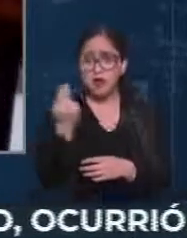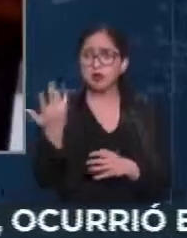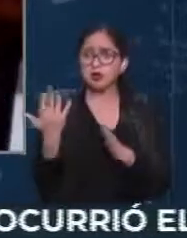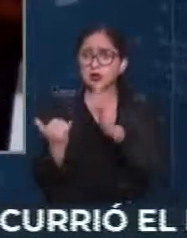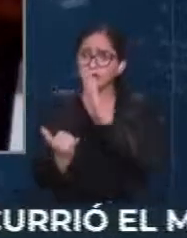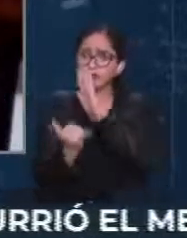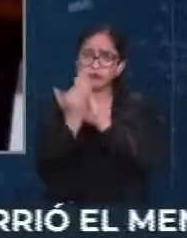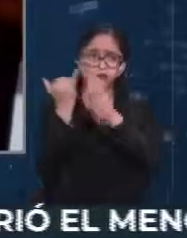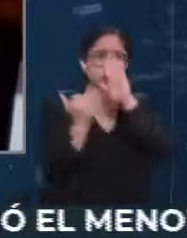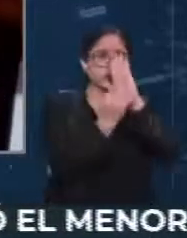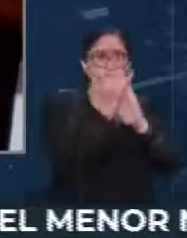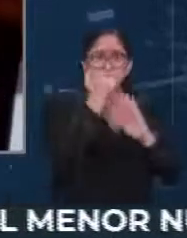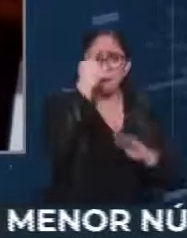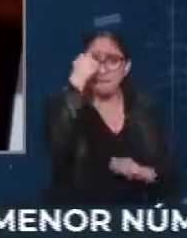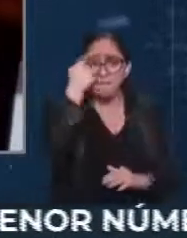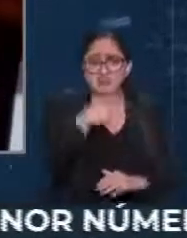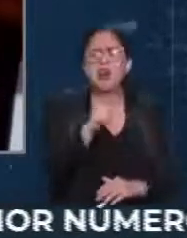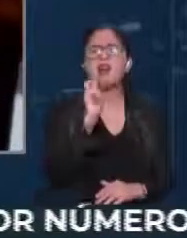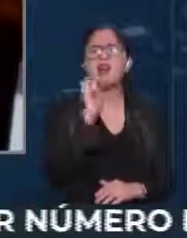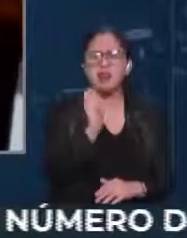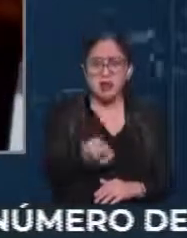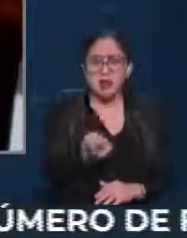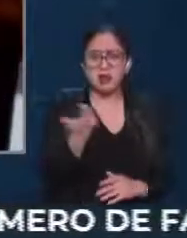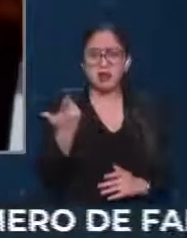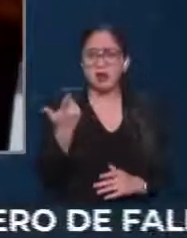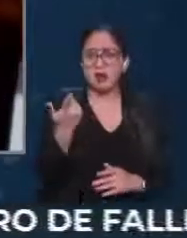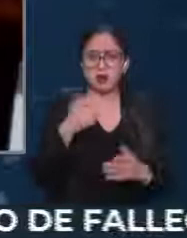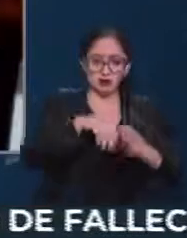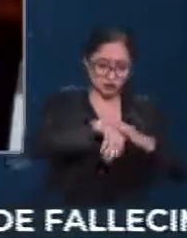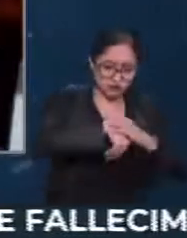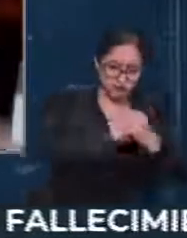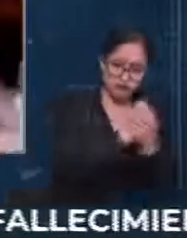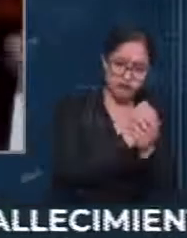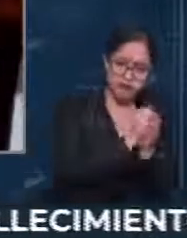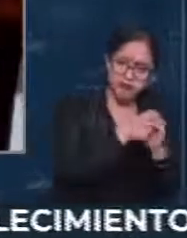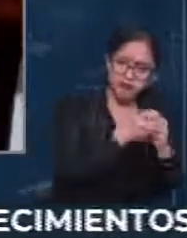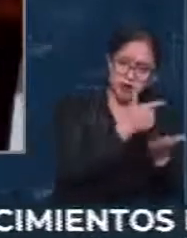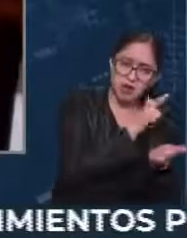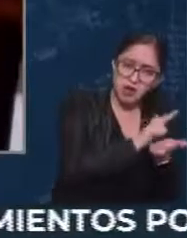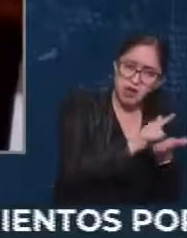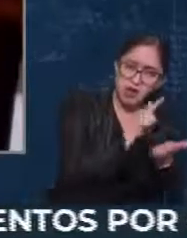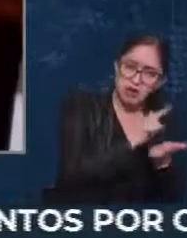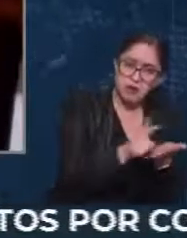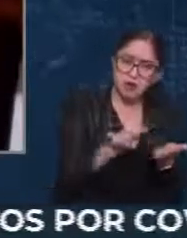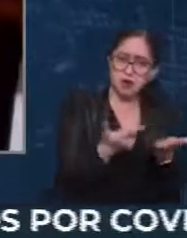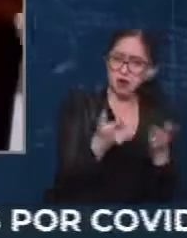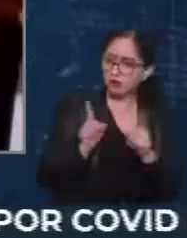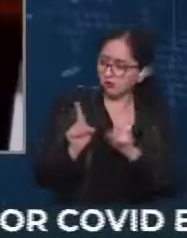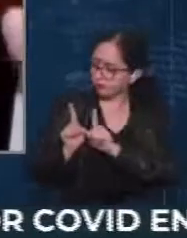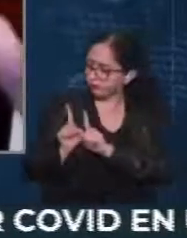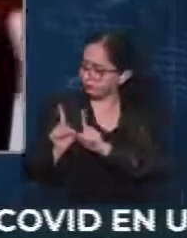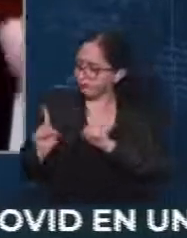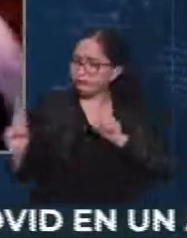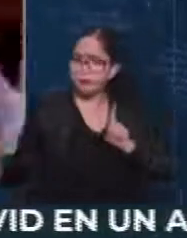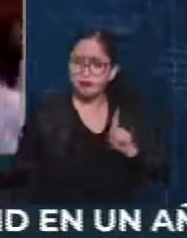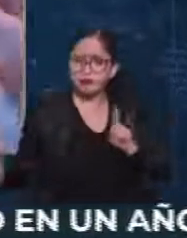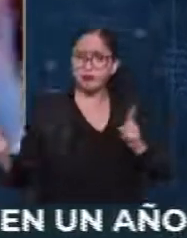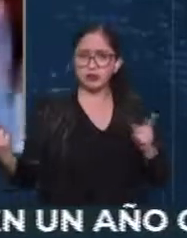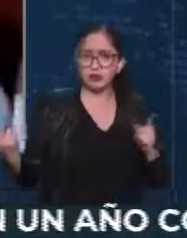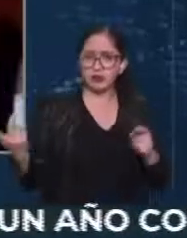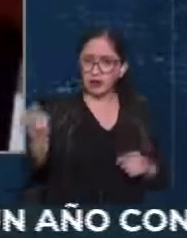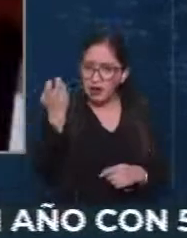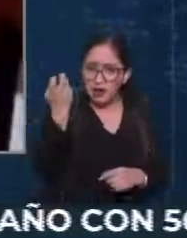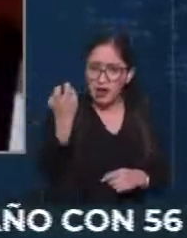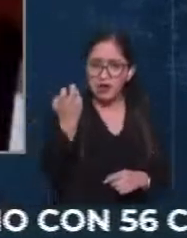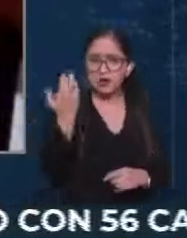infraestructura suficiente para que haya lavamanos, espacio, distancia, etcétera. O sea, las